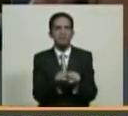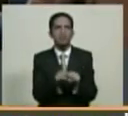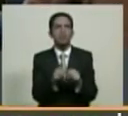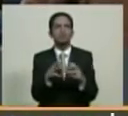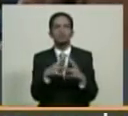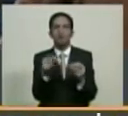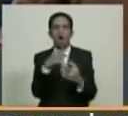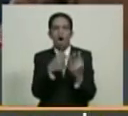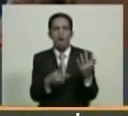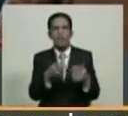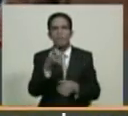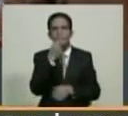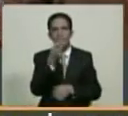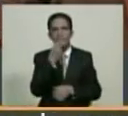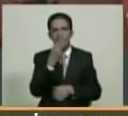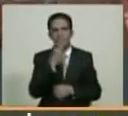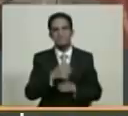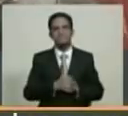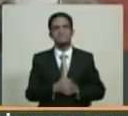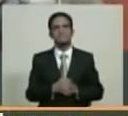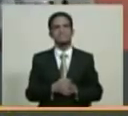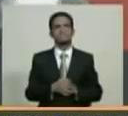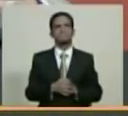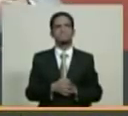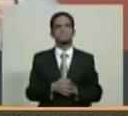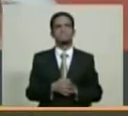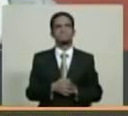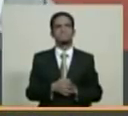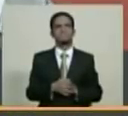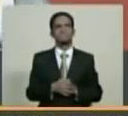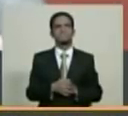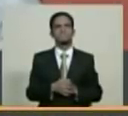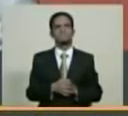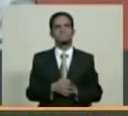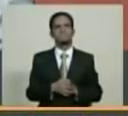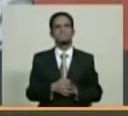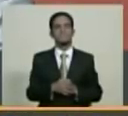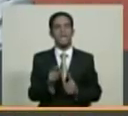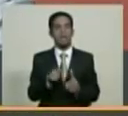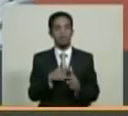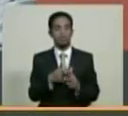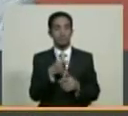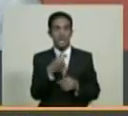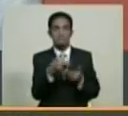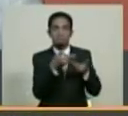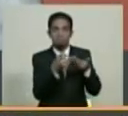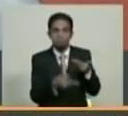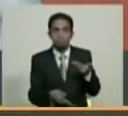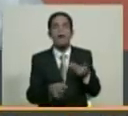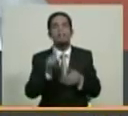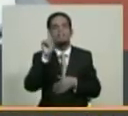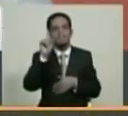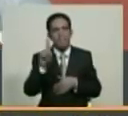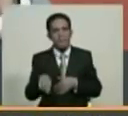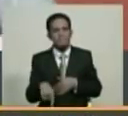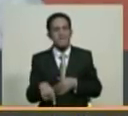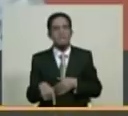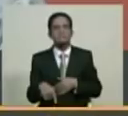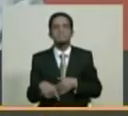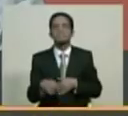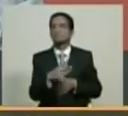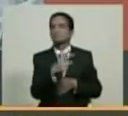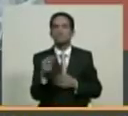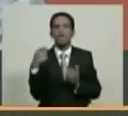y medicamentos. Pero eso, de ahí, aguas abajo, todos los subproductos que eso genera también están exonerados y liberados de impuestos y